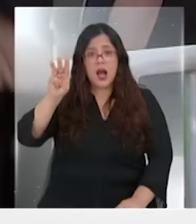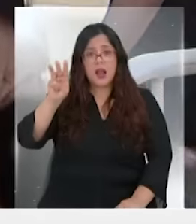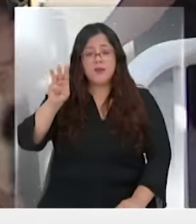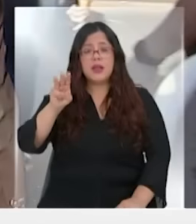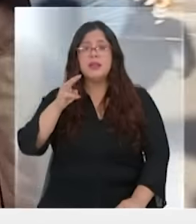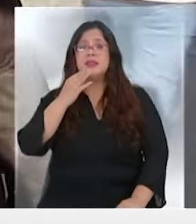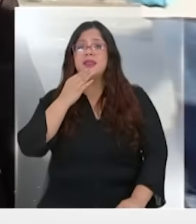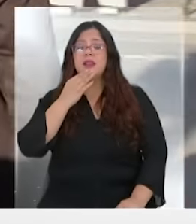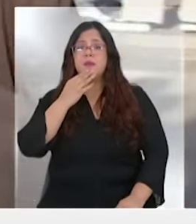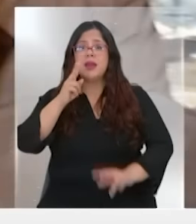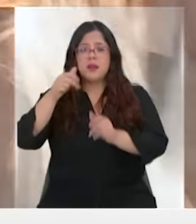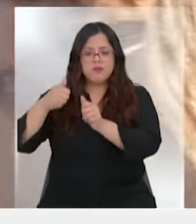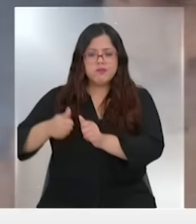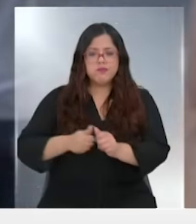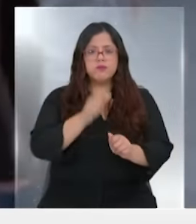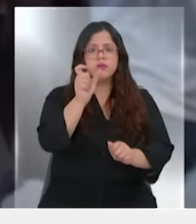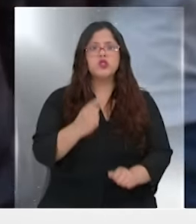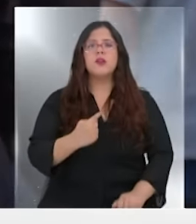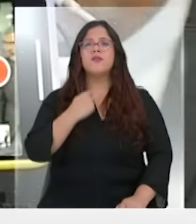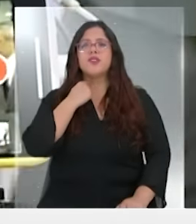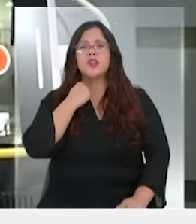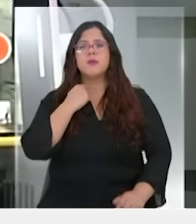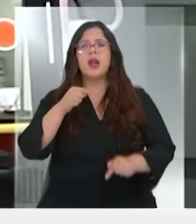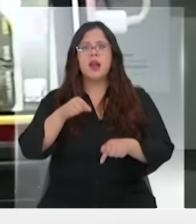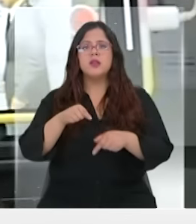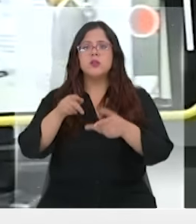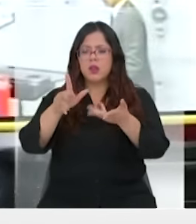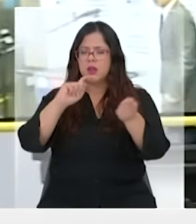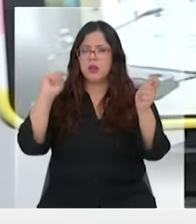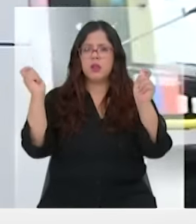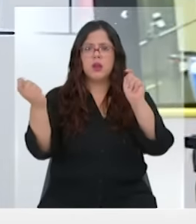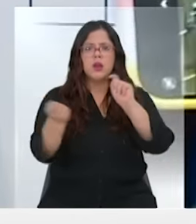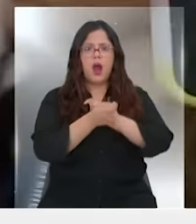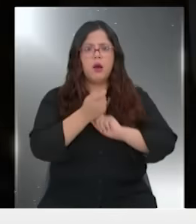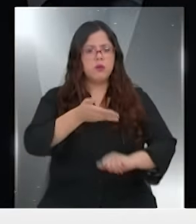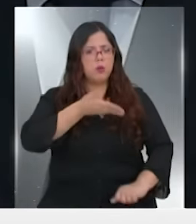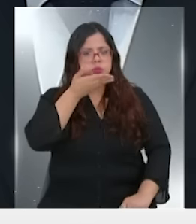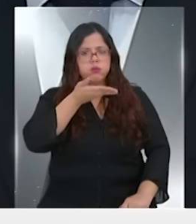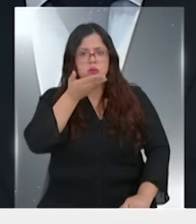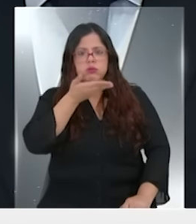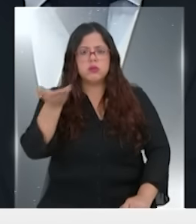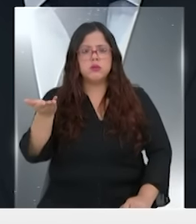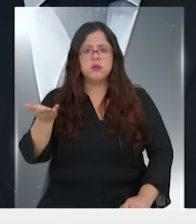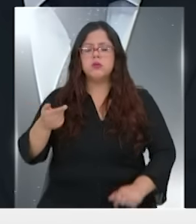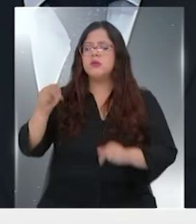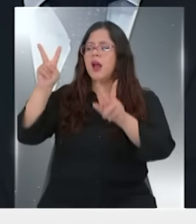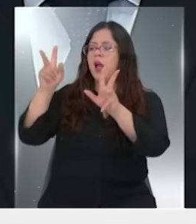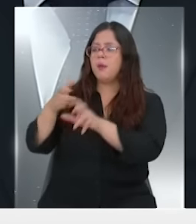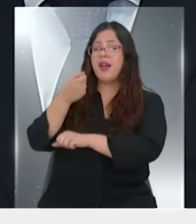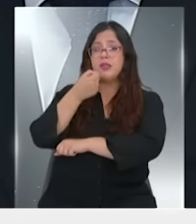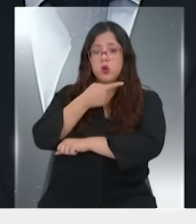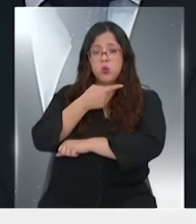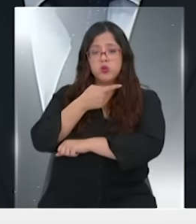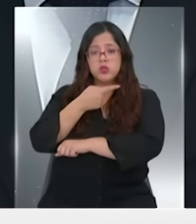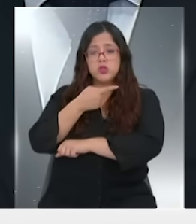incluso el seguimiento a la víctima, el discurso cambió de foco. Los hechos denunciados,